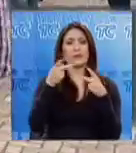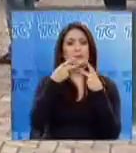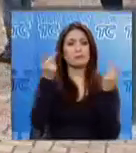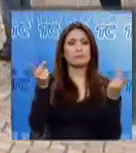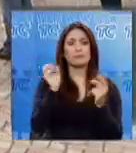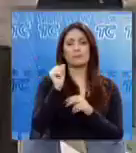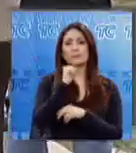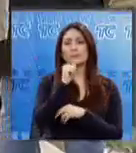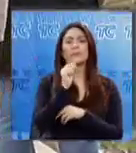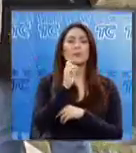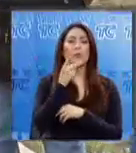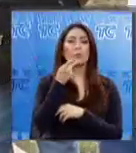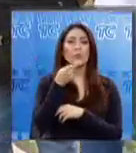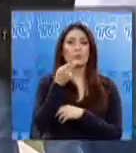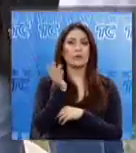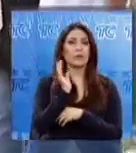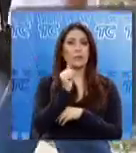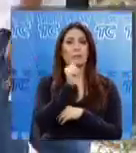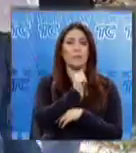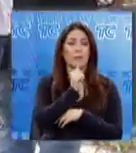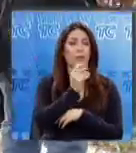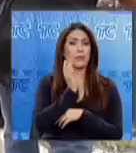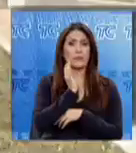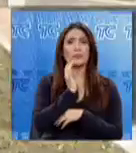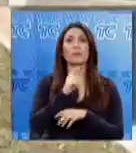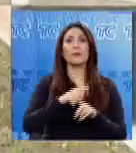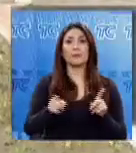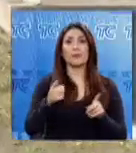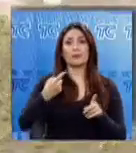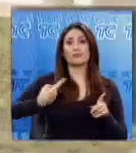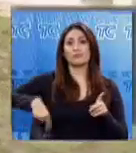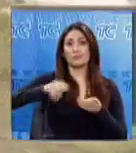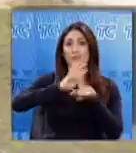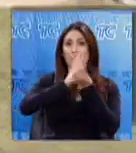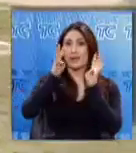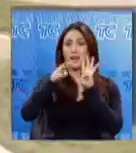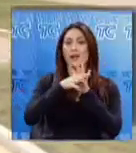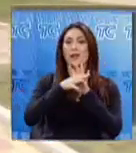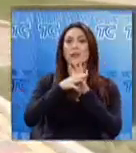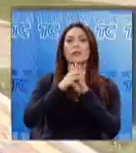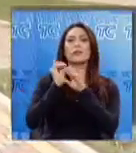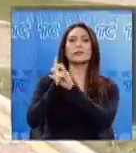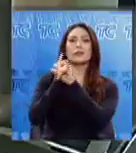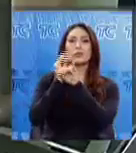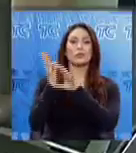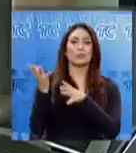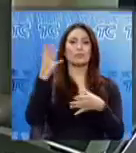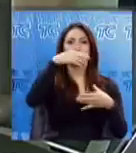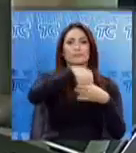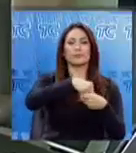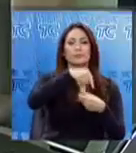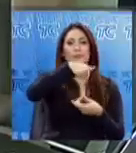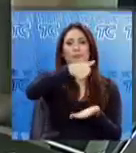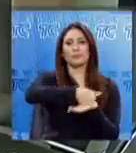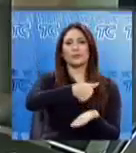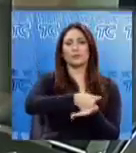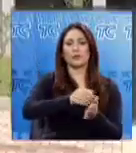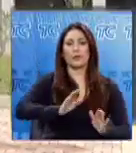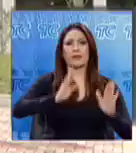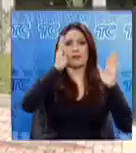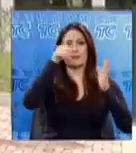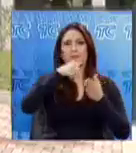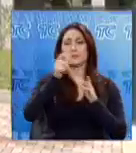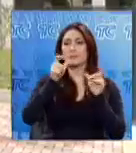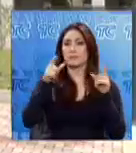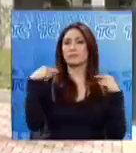privada. Más de 130.000 habitantes del Cantón Milagro son los beneficiarios directos de la